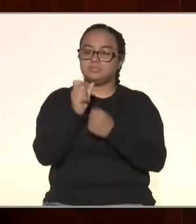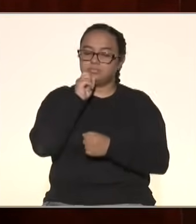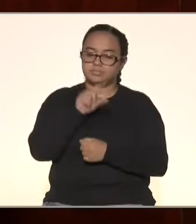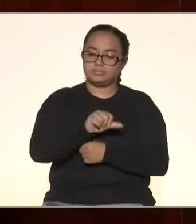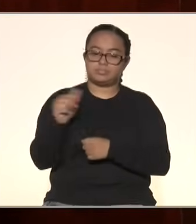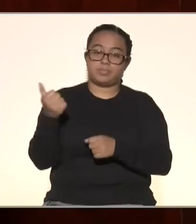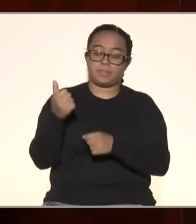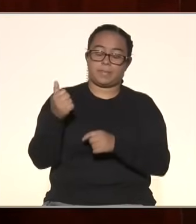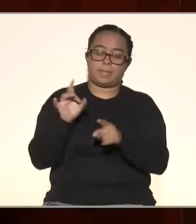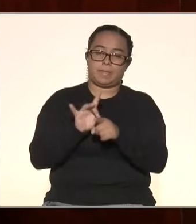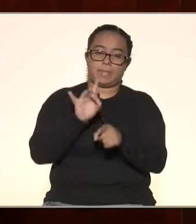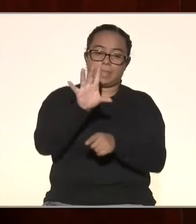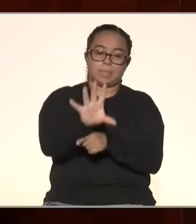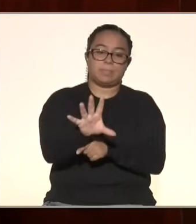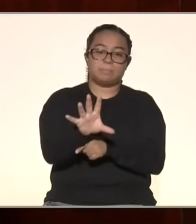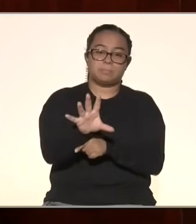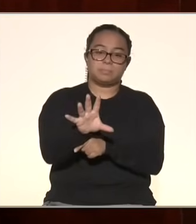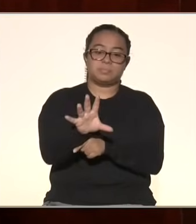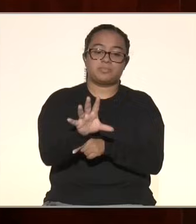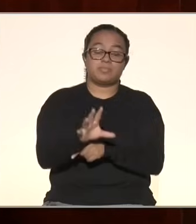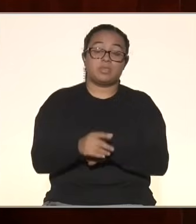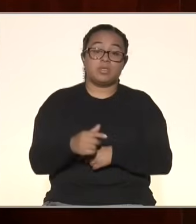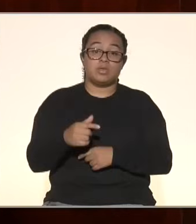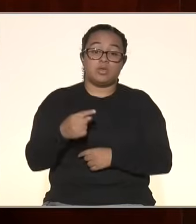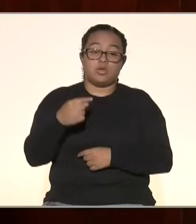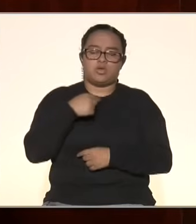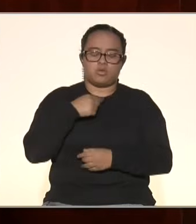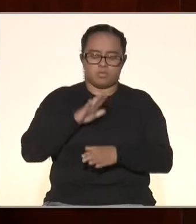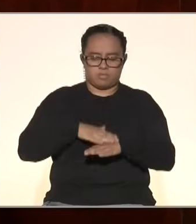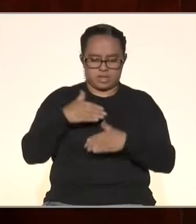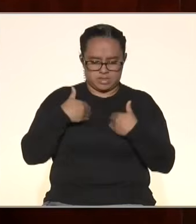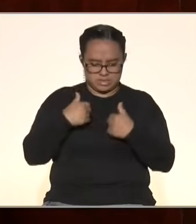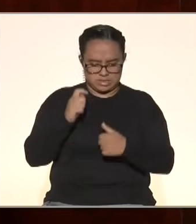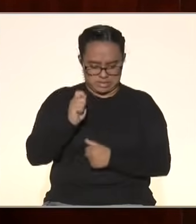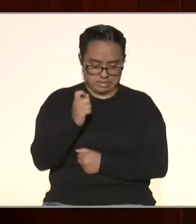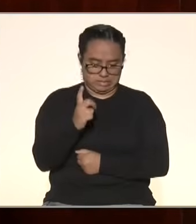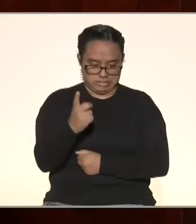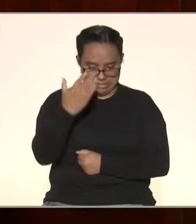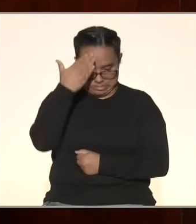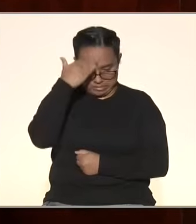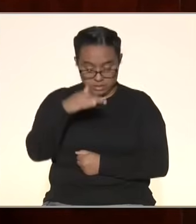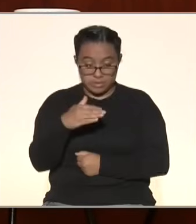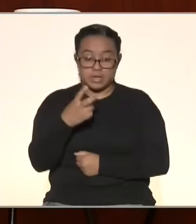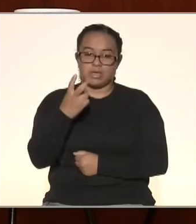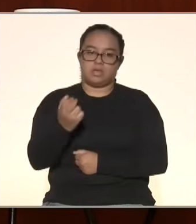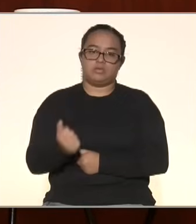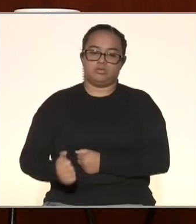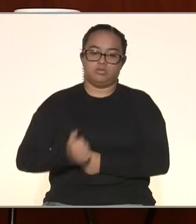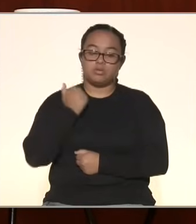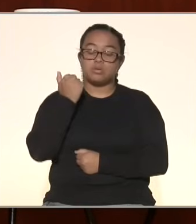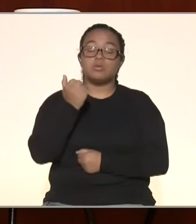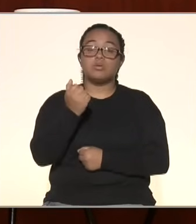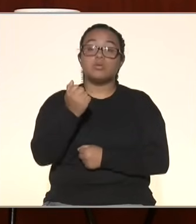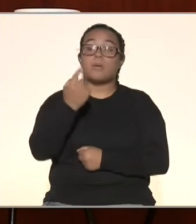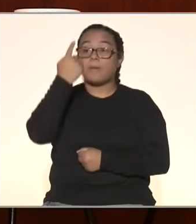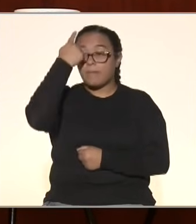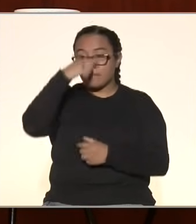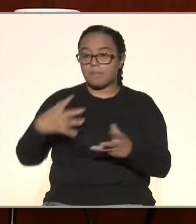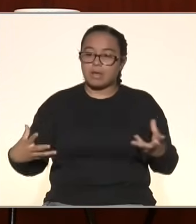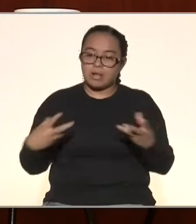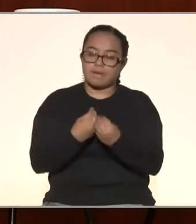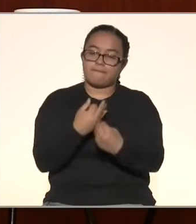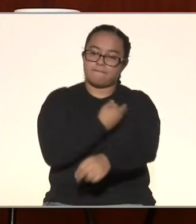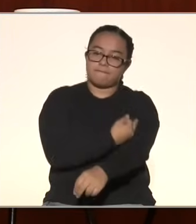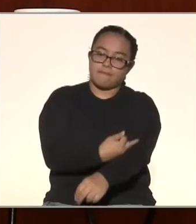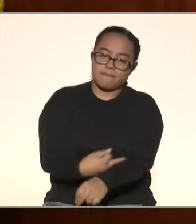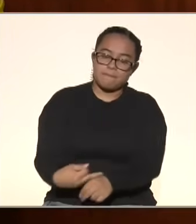nos dice Alex que desde que tuvo más conciencia de diciembre, es una oportunidad para celebrar con su